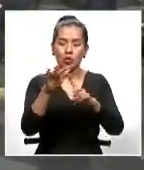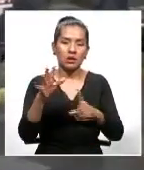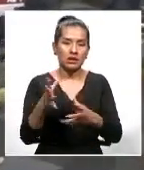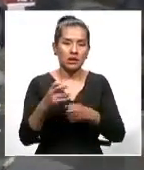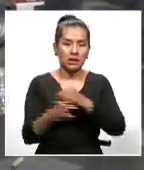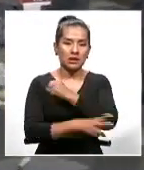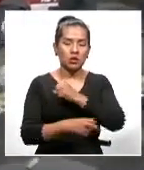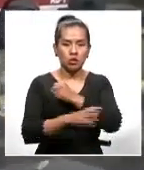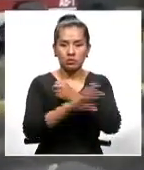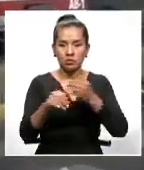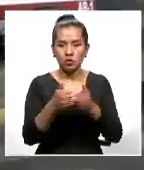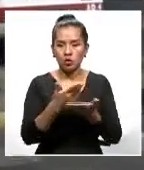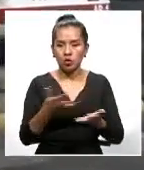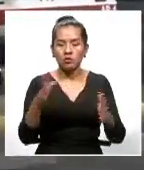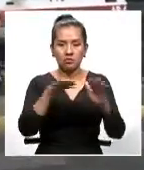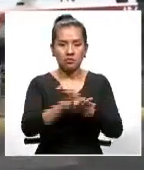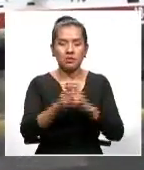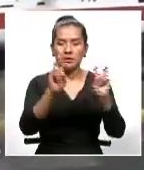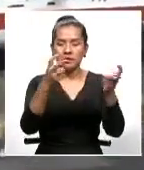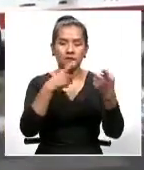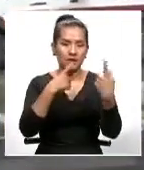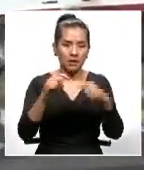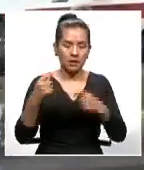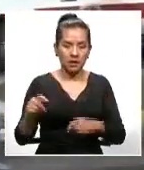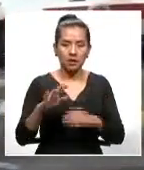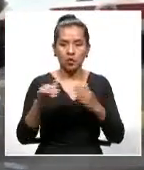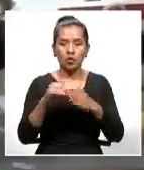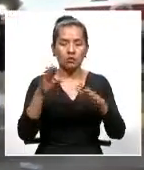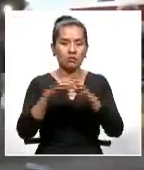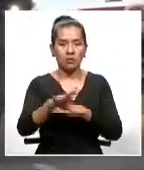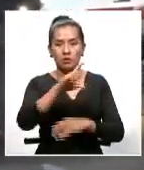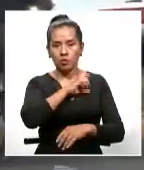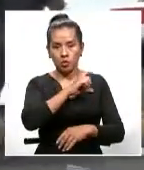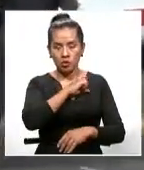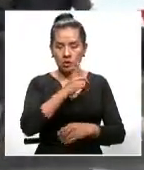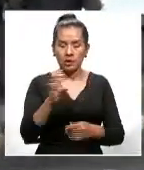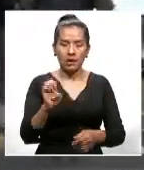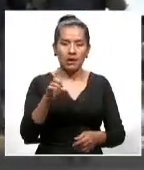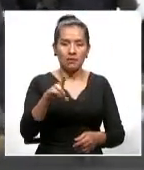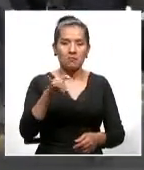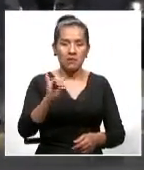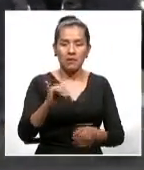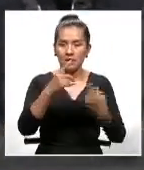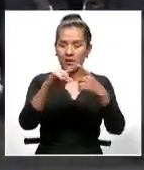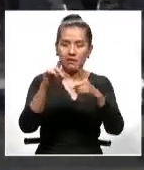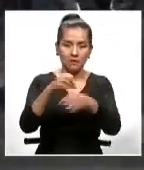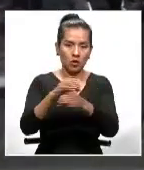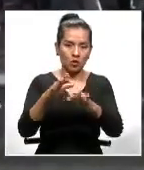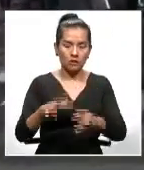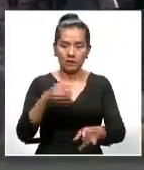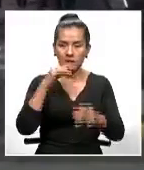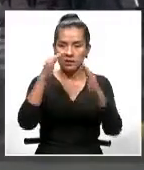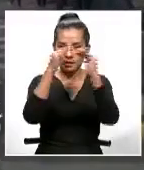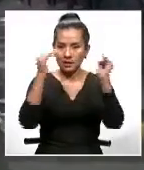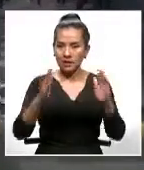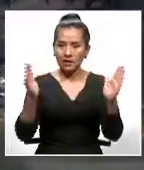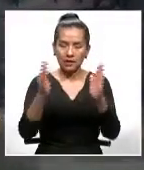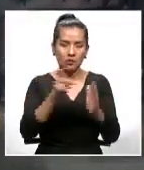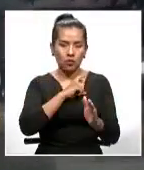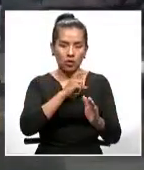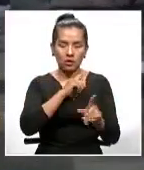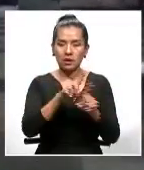otras instalaciones de la institución Verde Olivo, como son las EPIs en otros puntos de la ciudad, y pues por ello